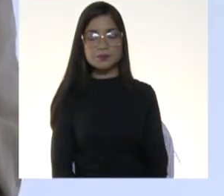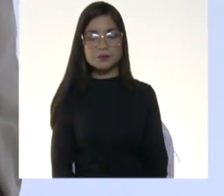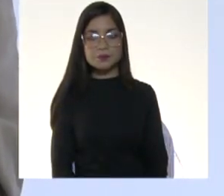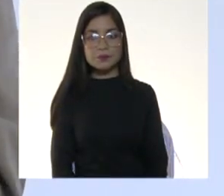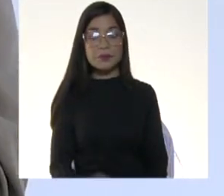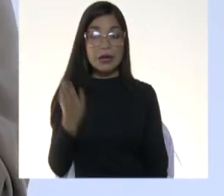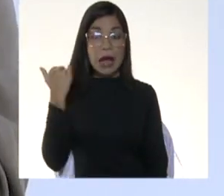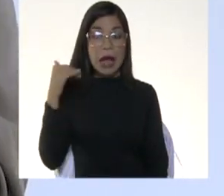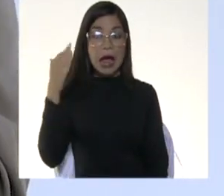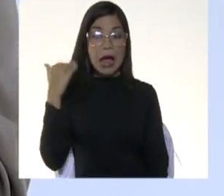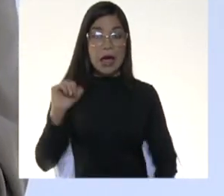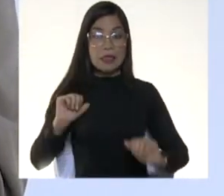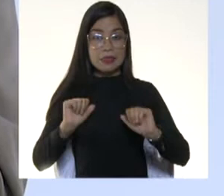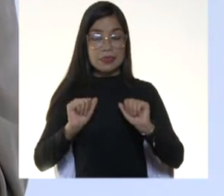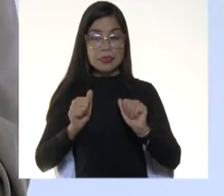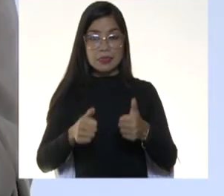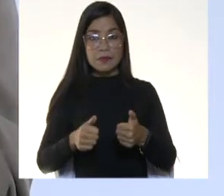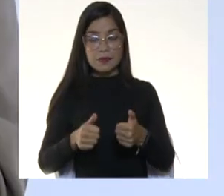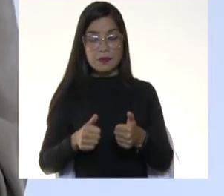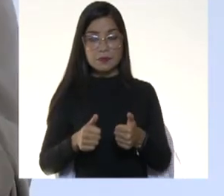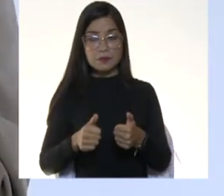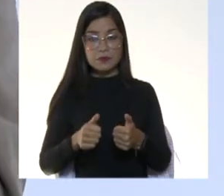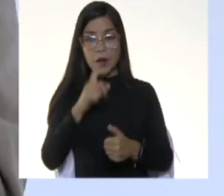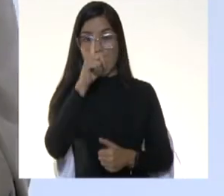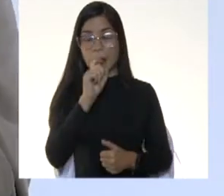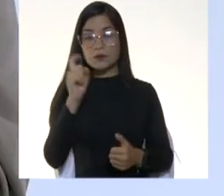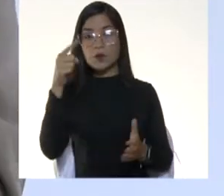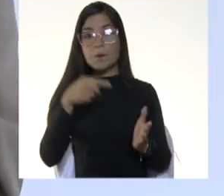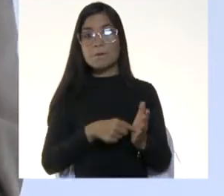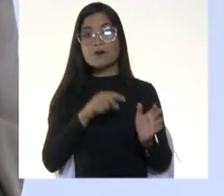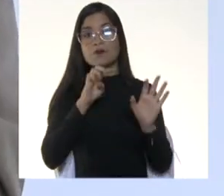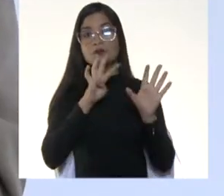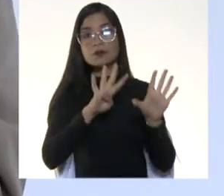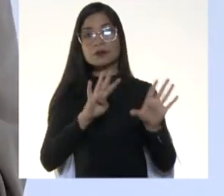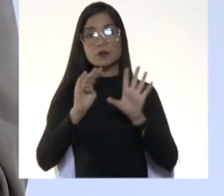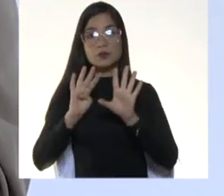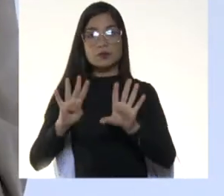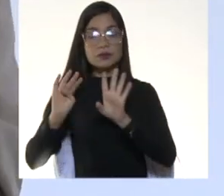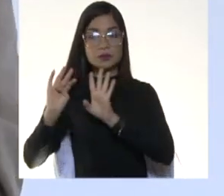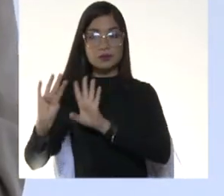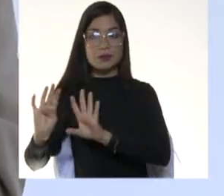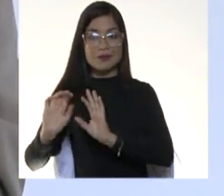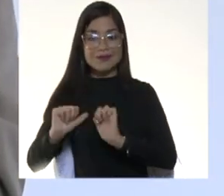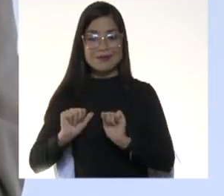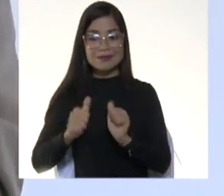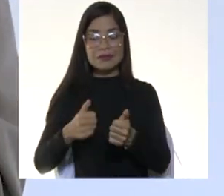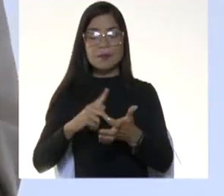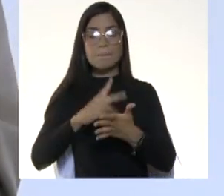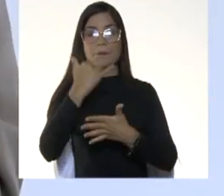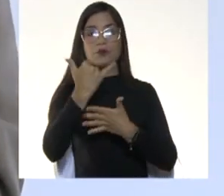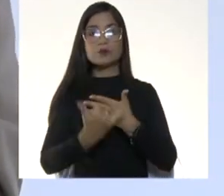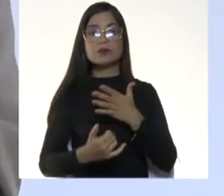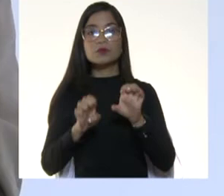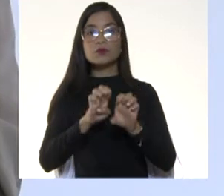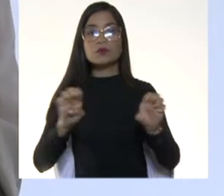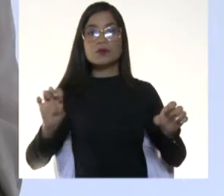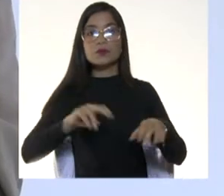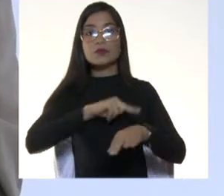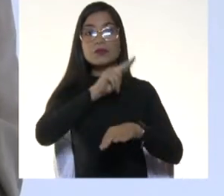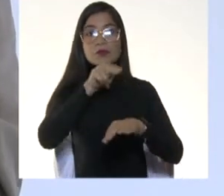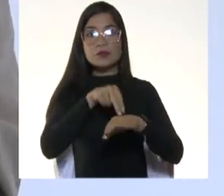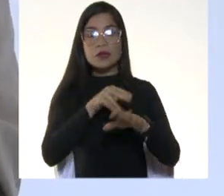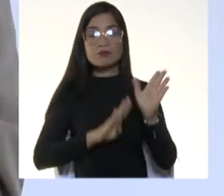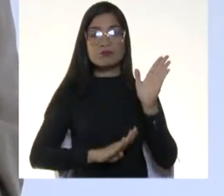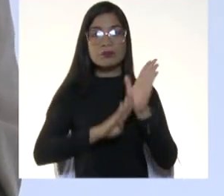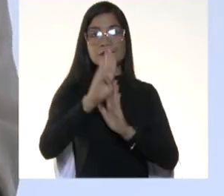que lo generamos aproximadamente desde el año 1999, cuando se inicia el Proyecto Educativo Nacional, y empezamos a desarrollar nuestras escuelas